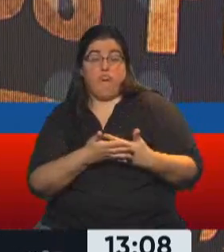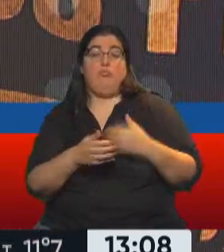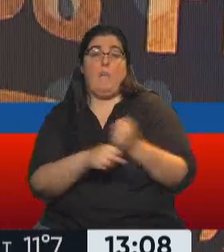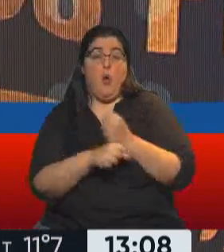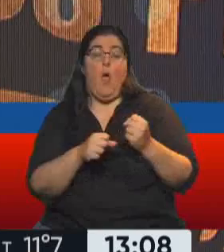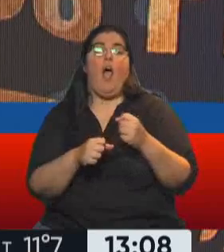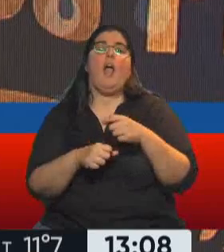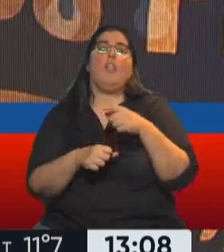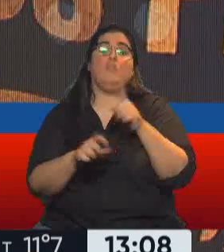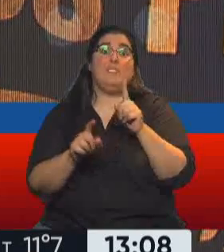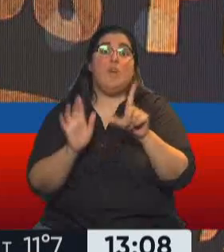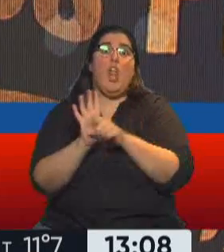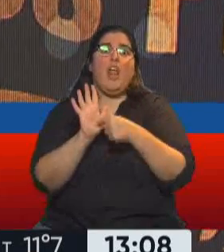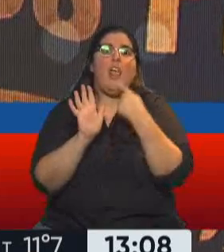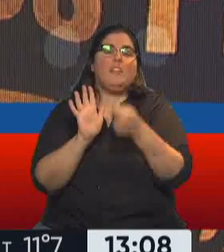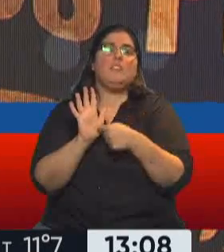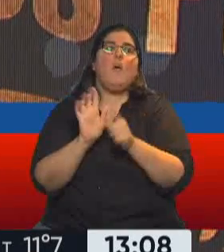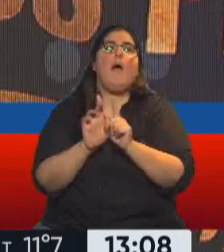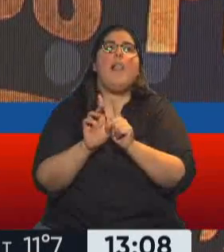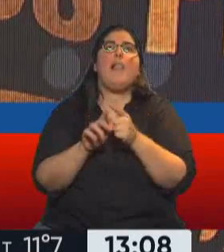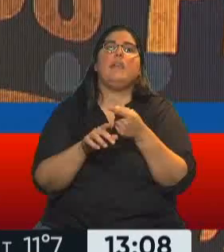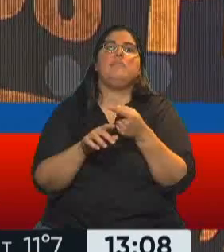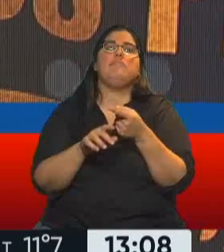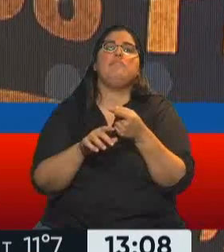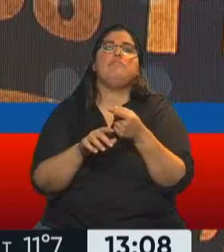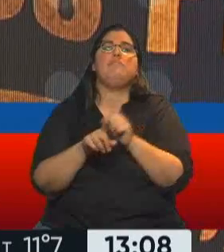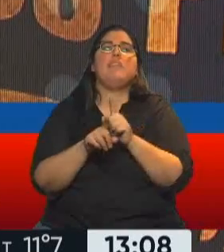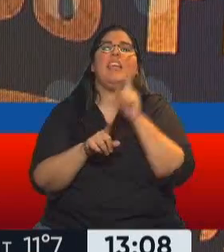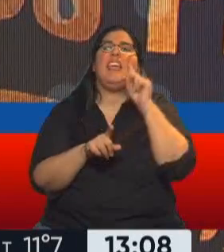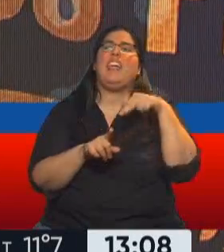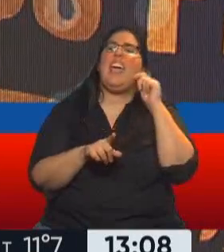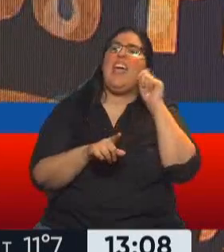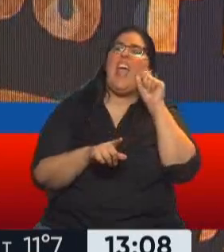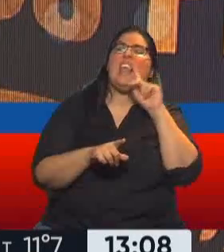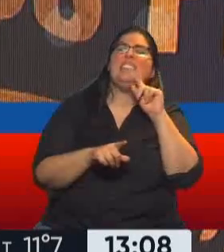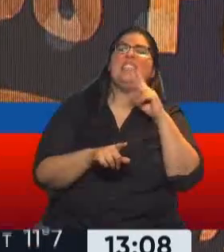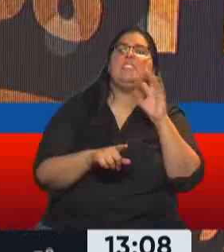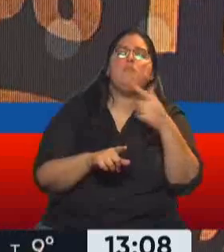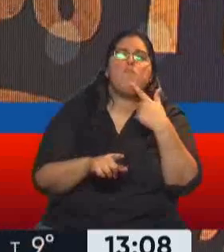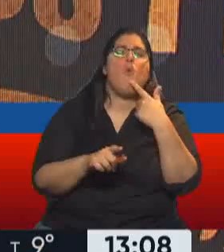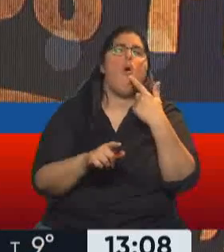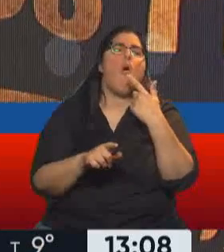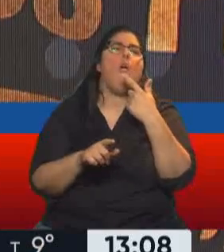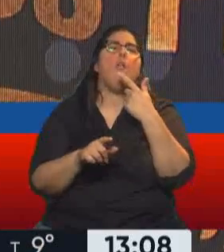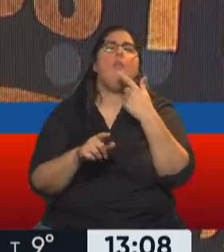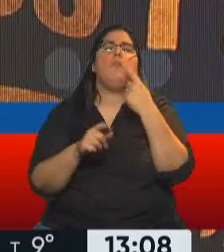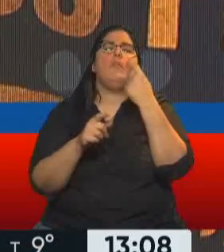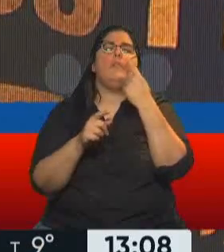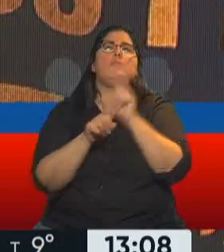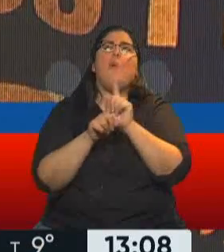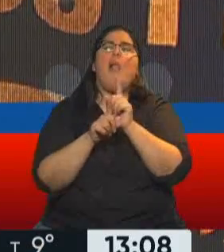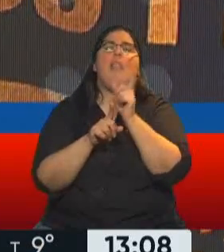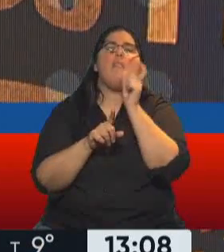menciona esta posibilidad de, digamos, el injerencismo o de, hay una serie de, digamos,